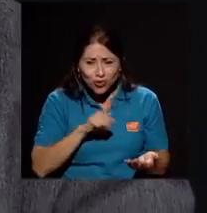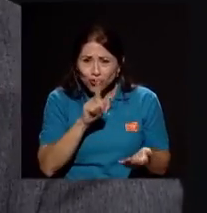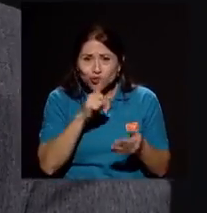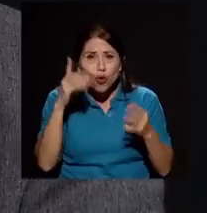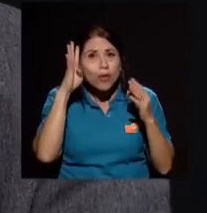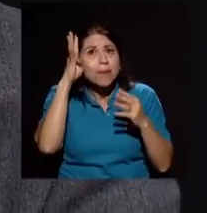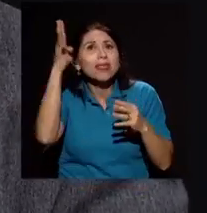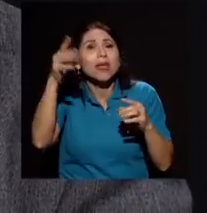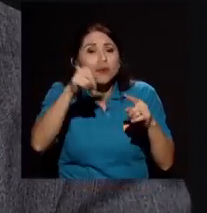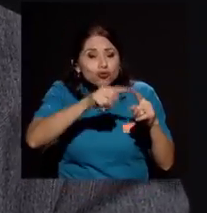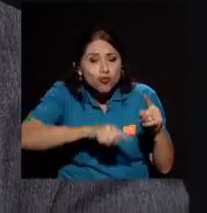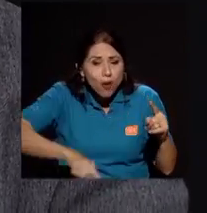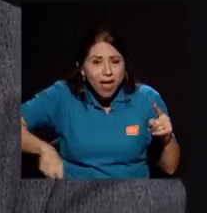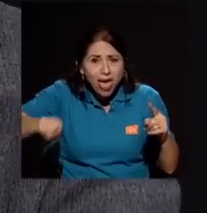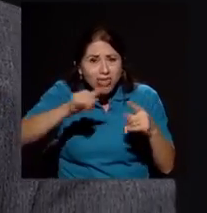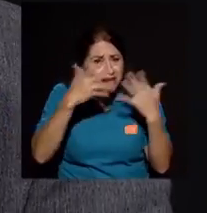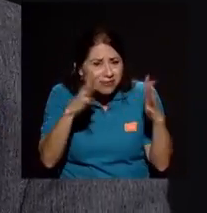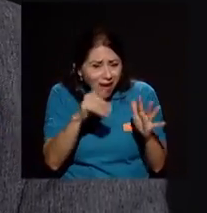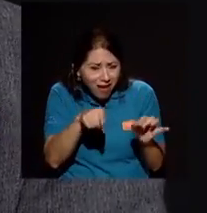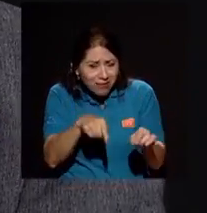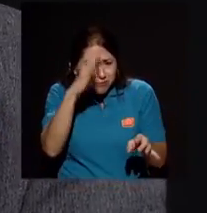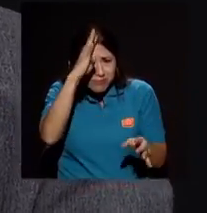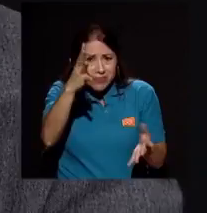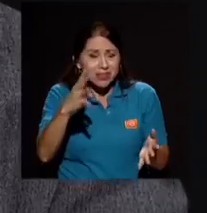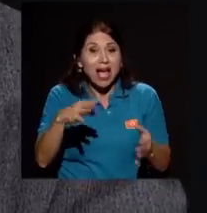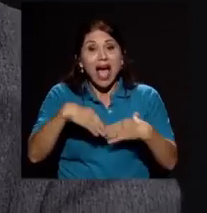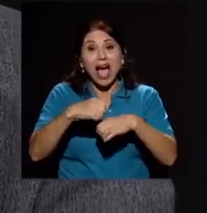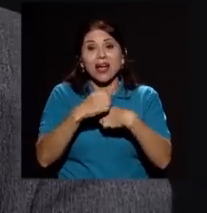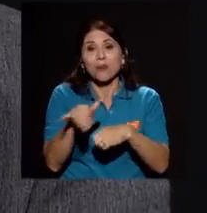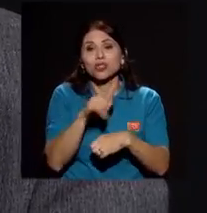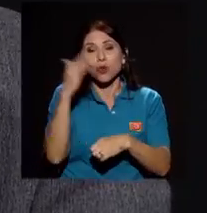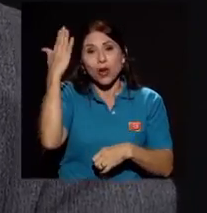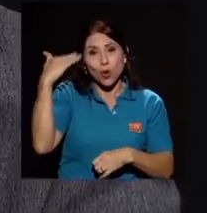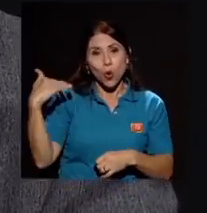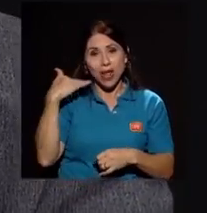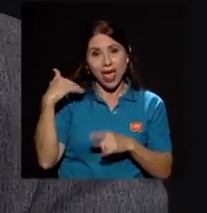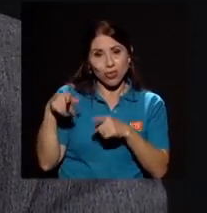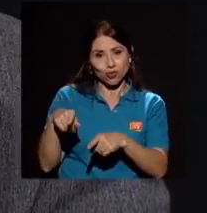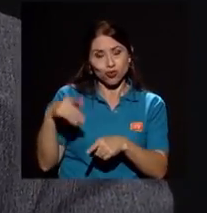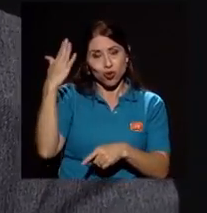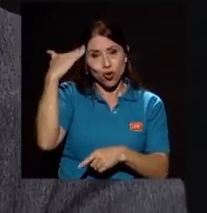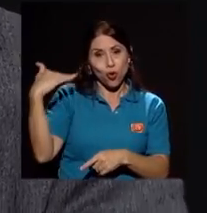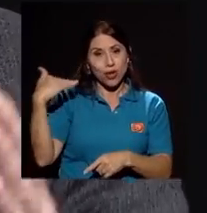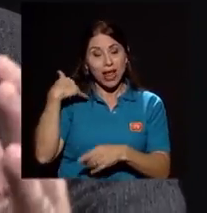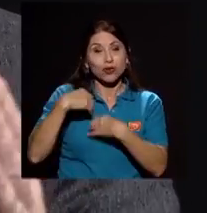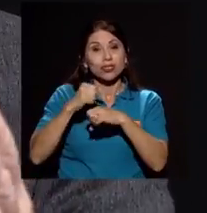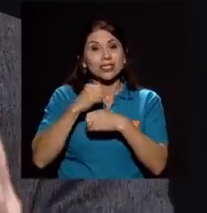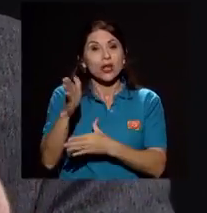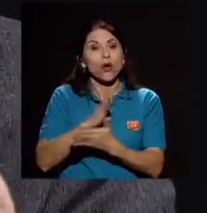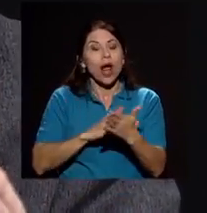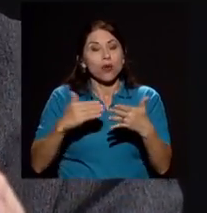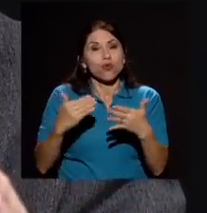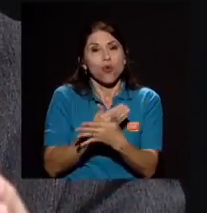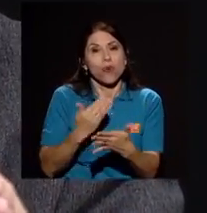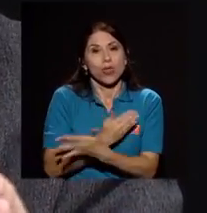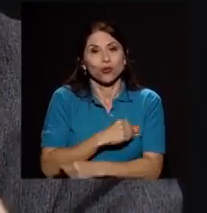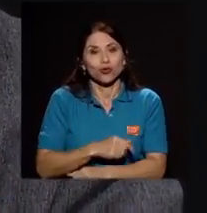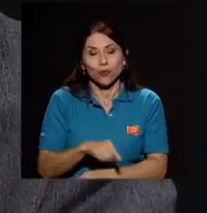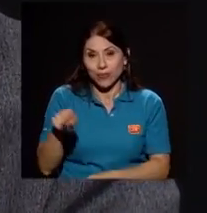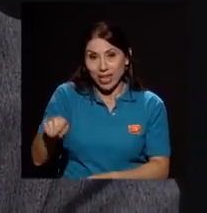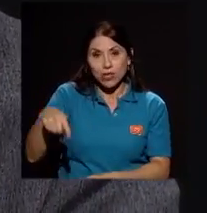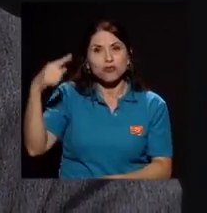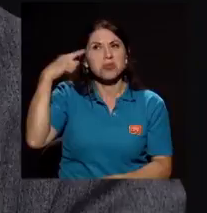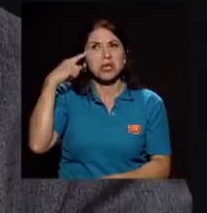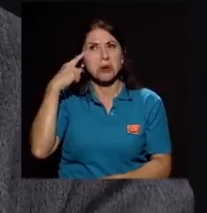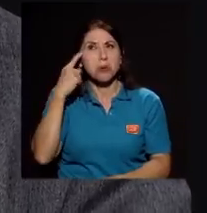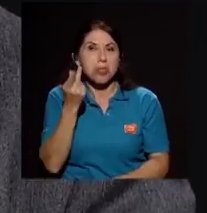coreanos que son líderes en esto por ejemplo con los coreanos hicieron algo muy noble y se les ocurrió una cantidad de dinero